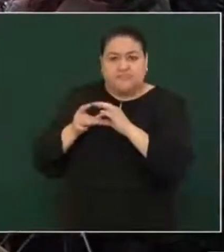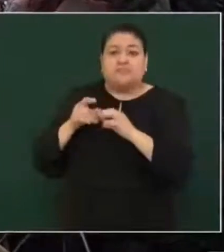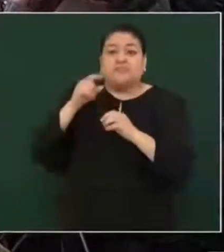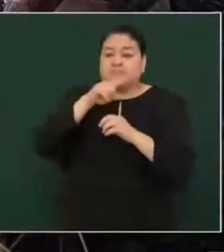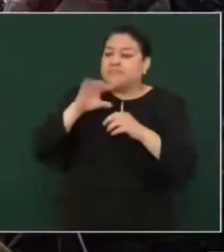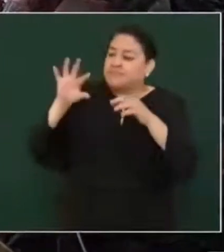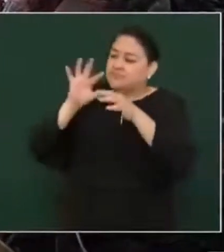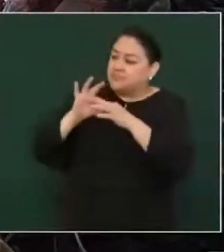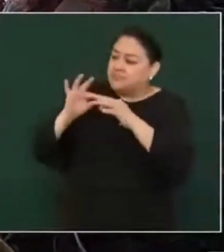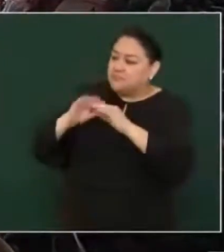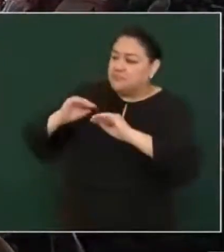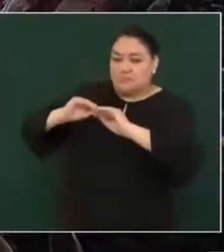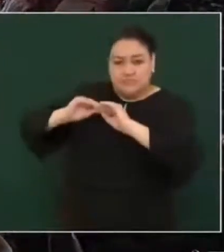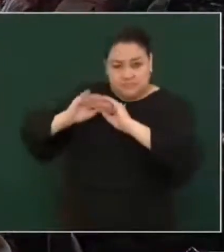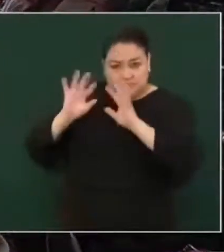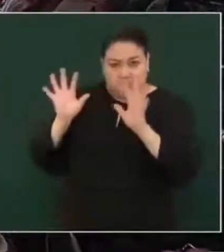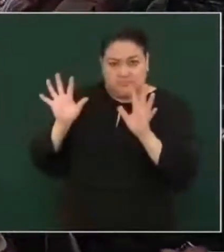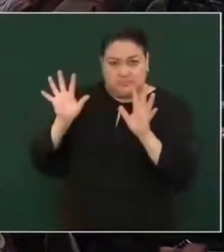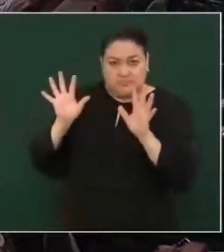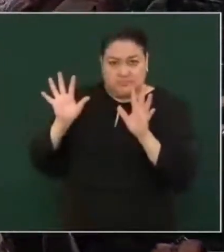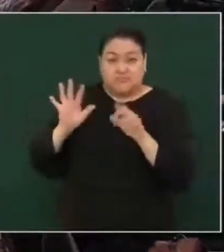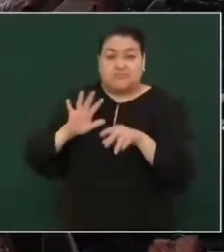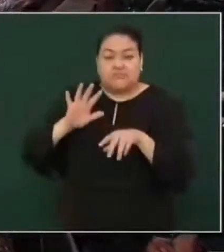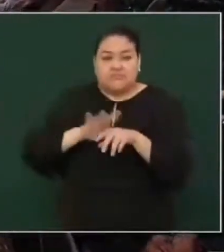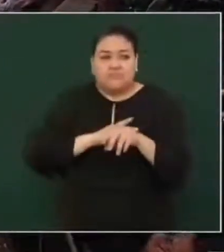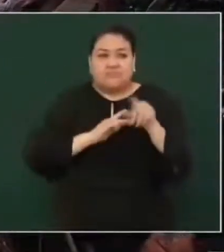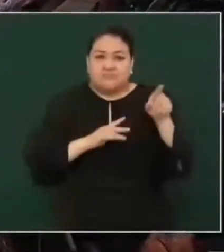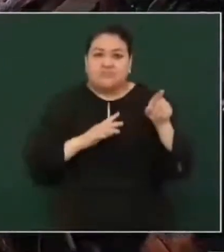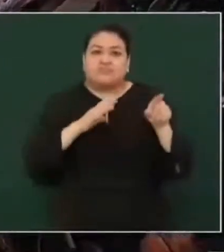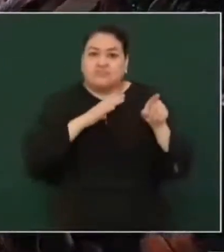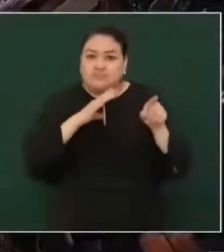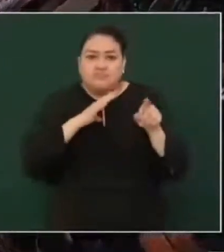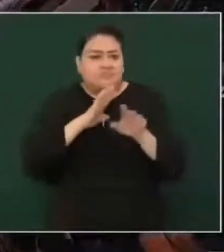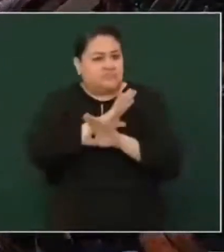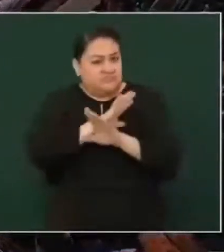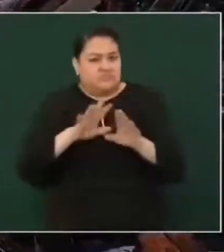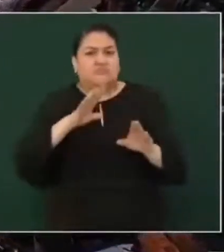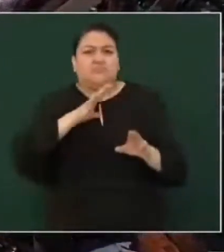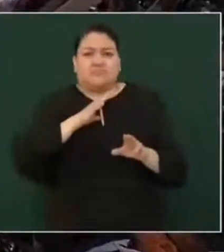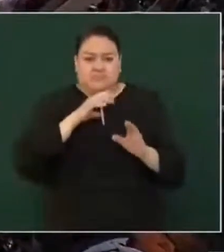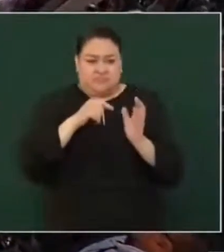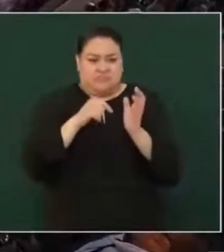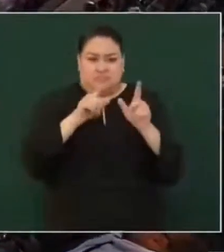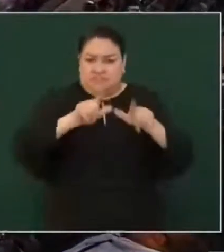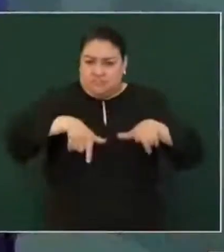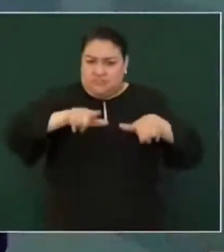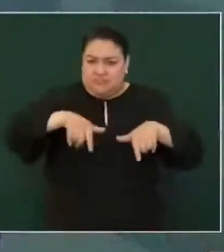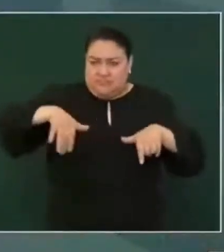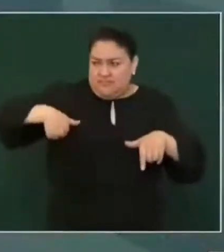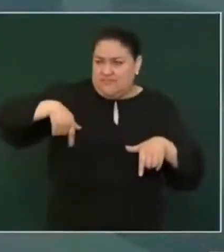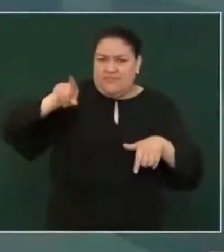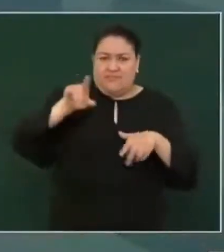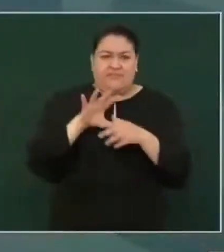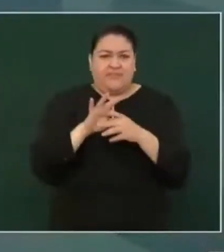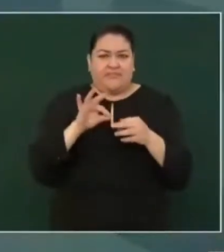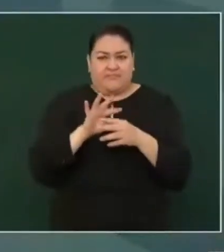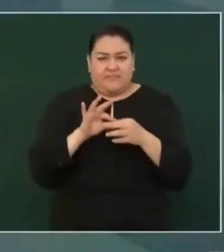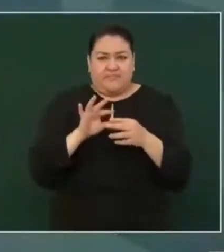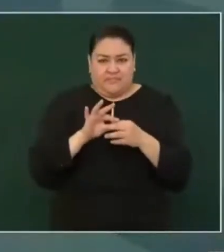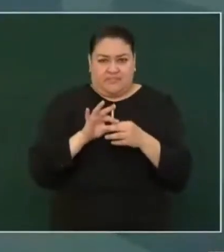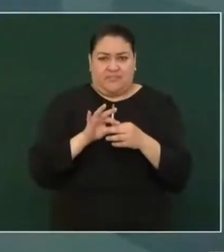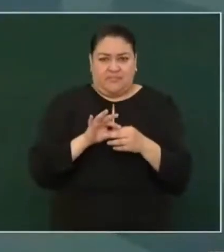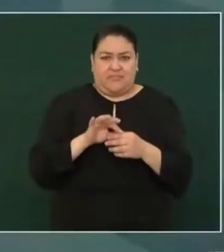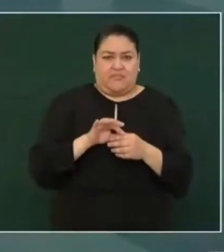la información, porque existe esta aplicación a la que hizo mención